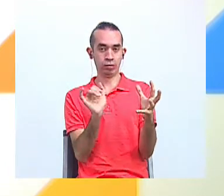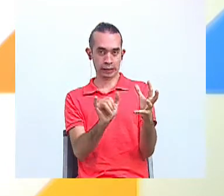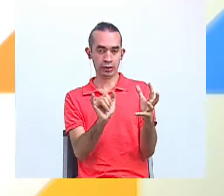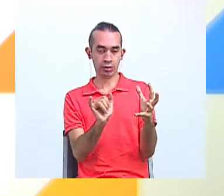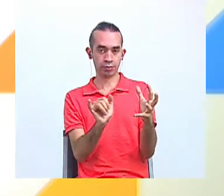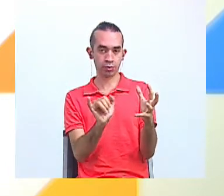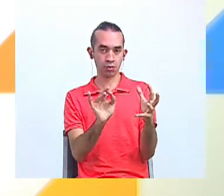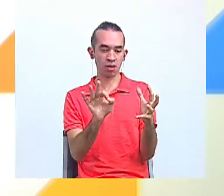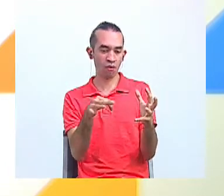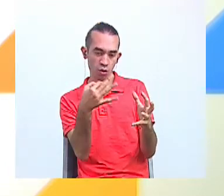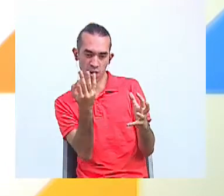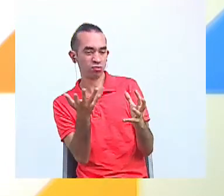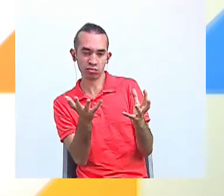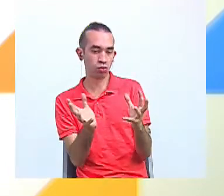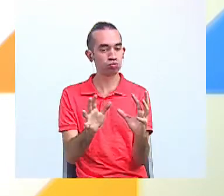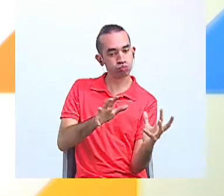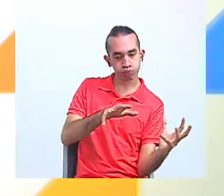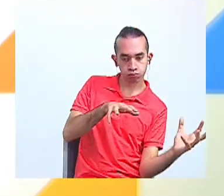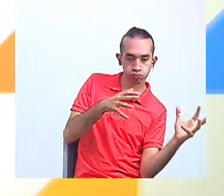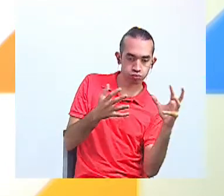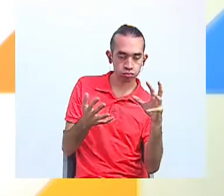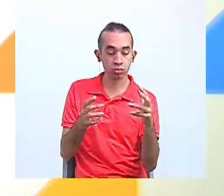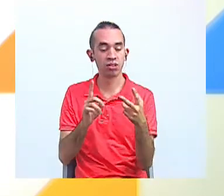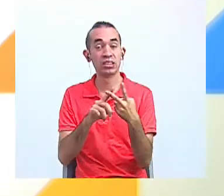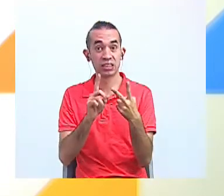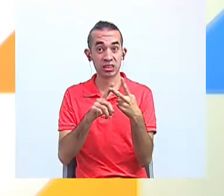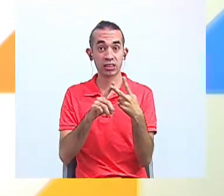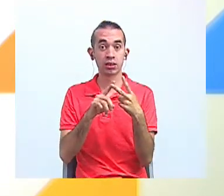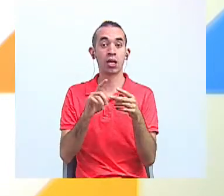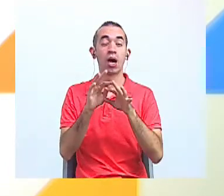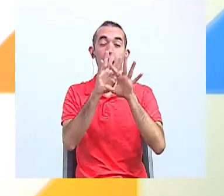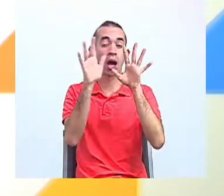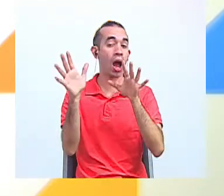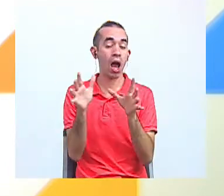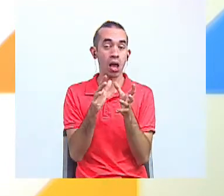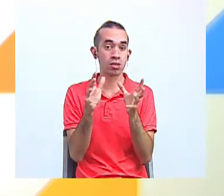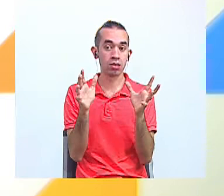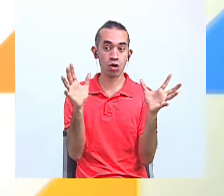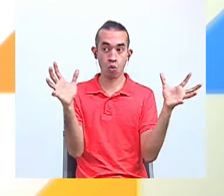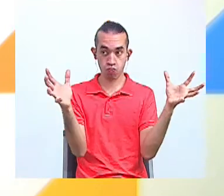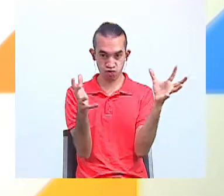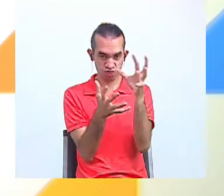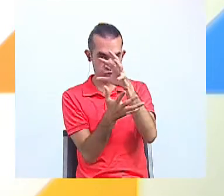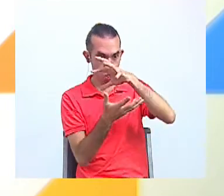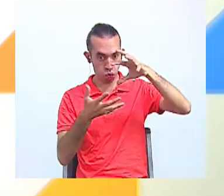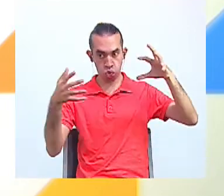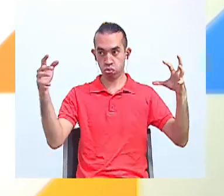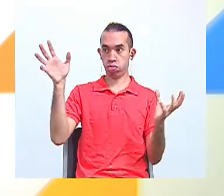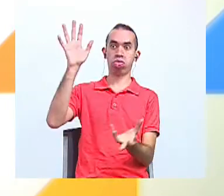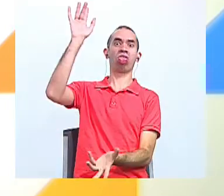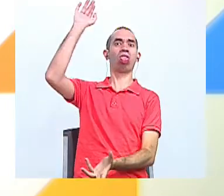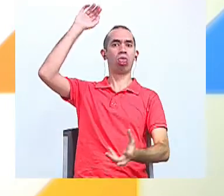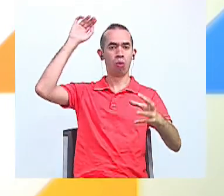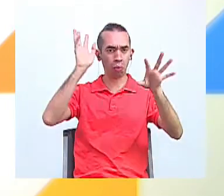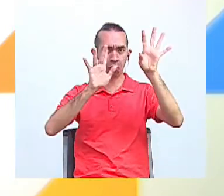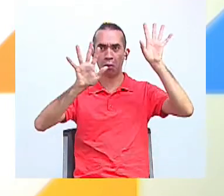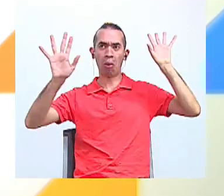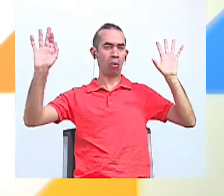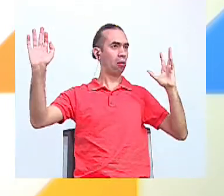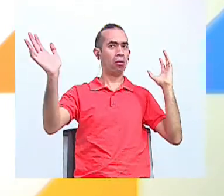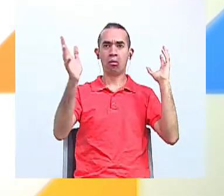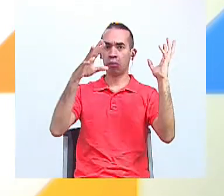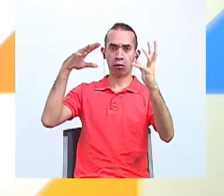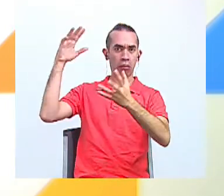gases, podemos decir que no tienen forma ni volumen definido y que son muy compresibles, a diferencia de